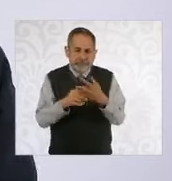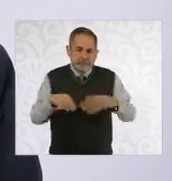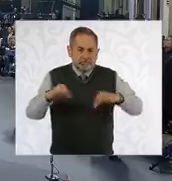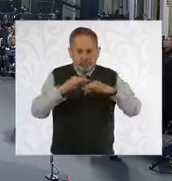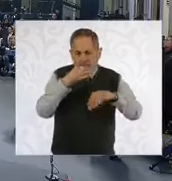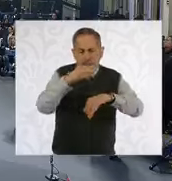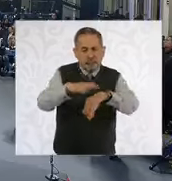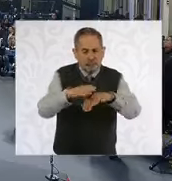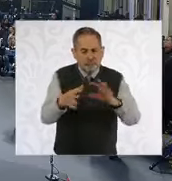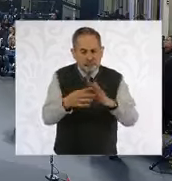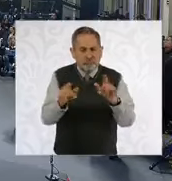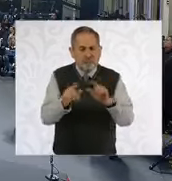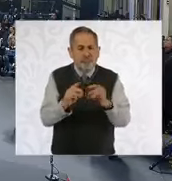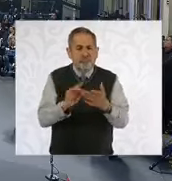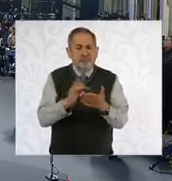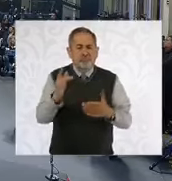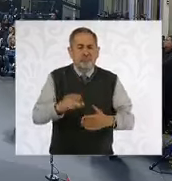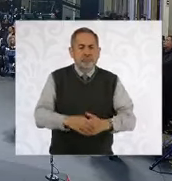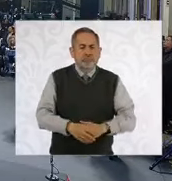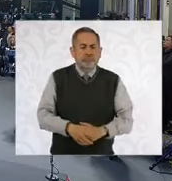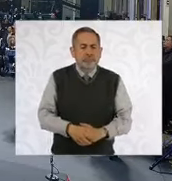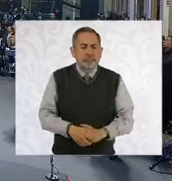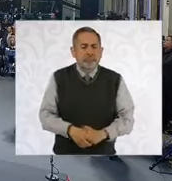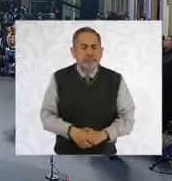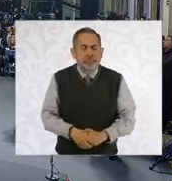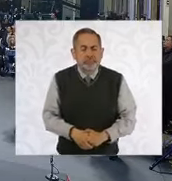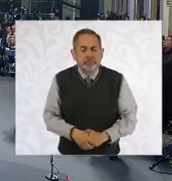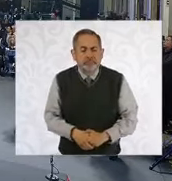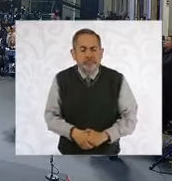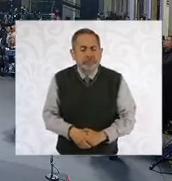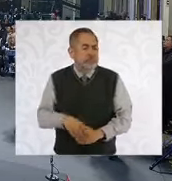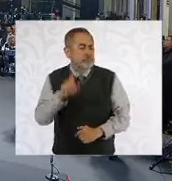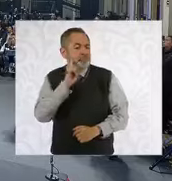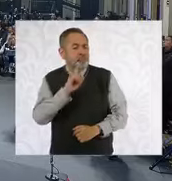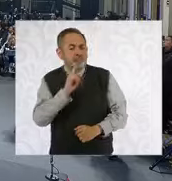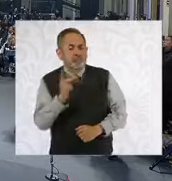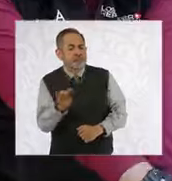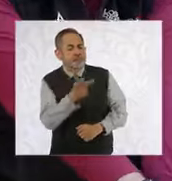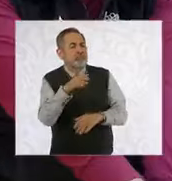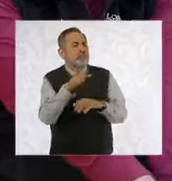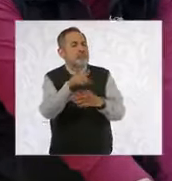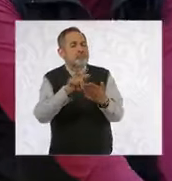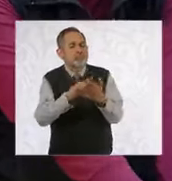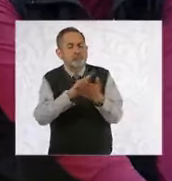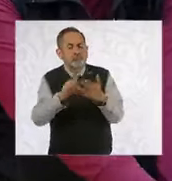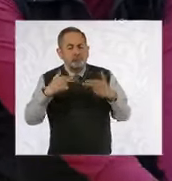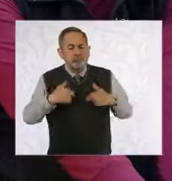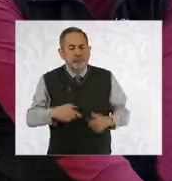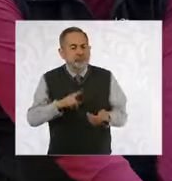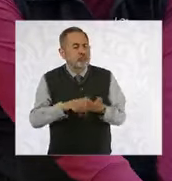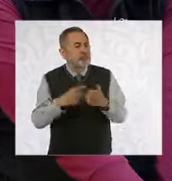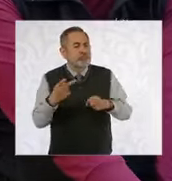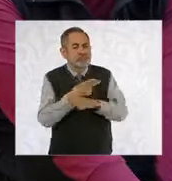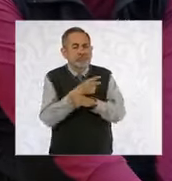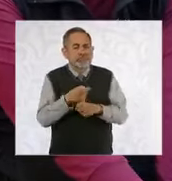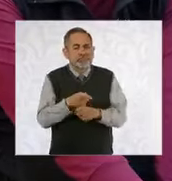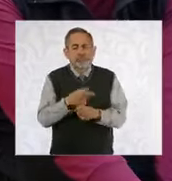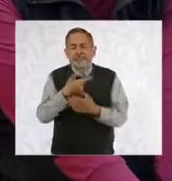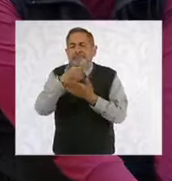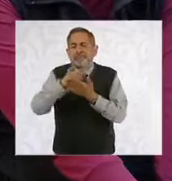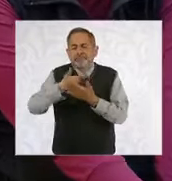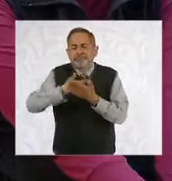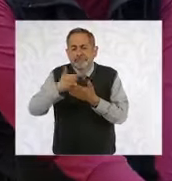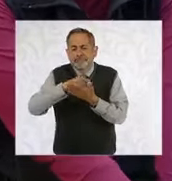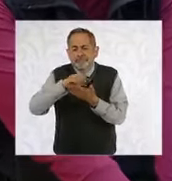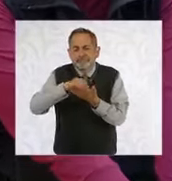digamos. Muchas gracias. Presidenta, nada más para terminar en torno al tema de derechos humanos, ¿qué va a pasar con el censo de personas desaparecidas? ¿Cuándo va a